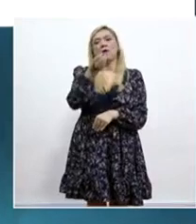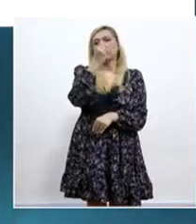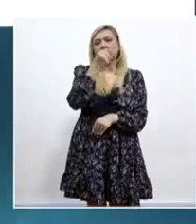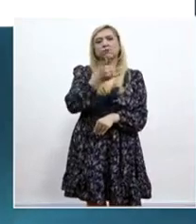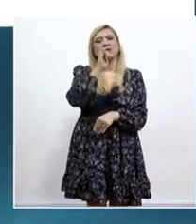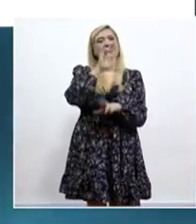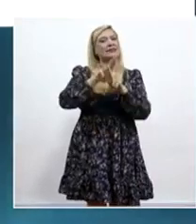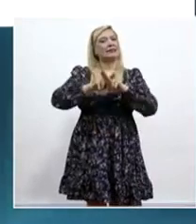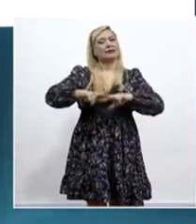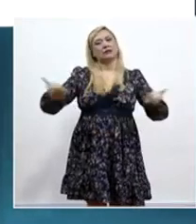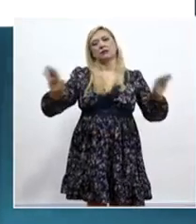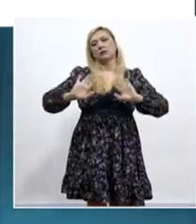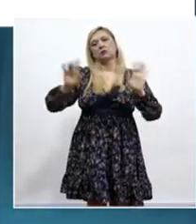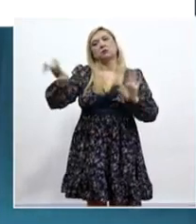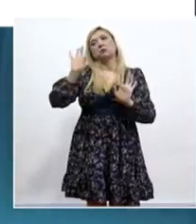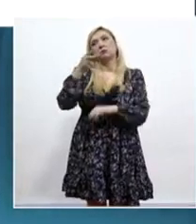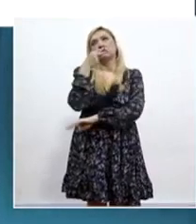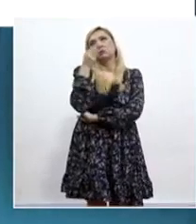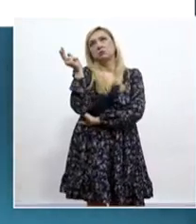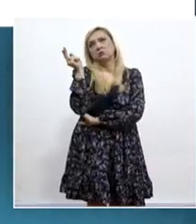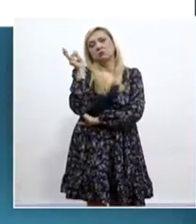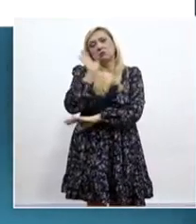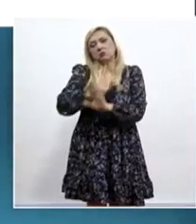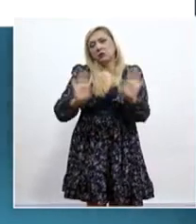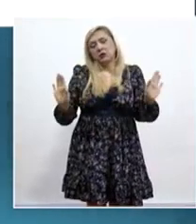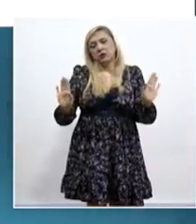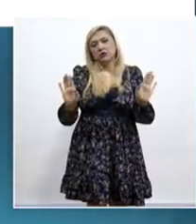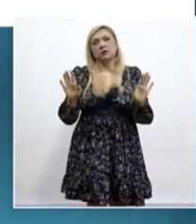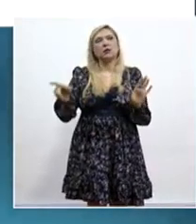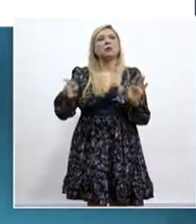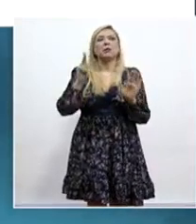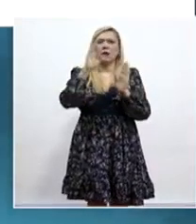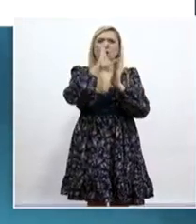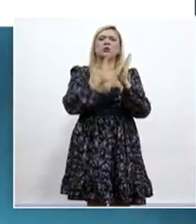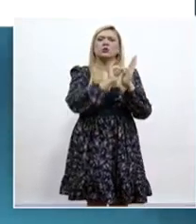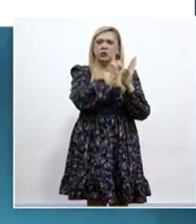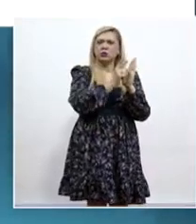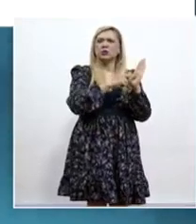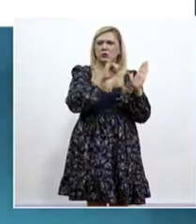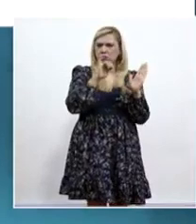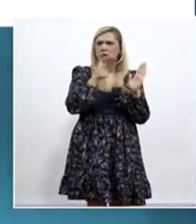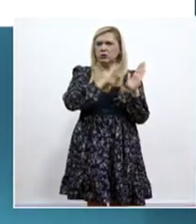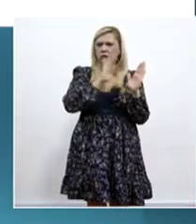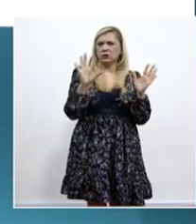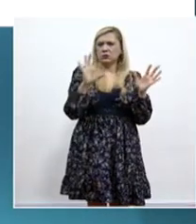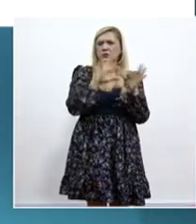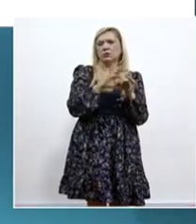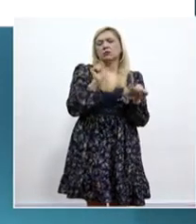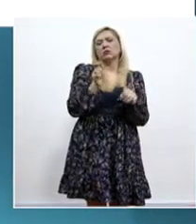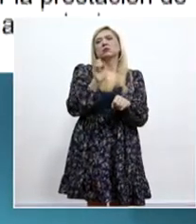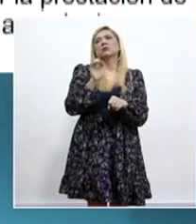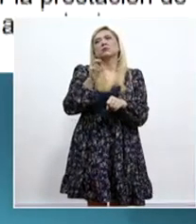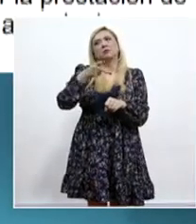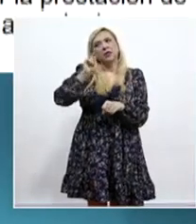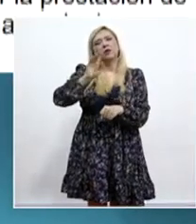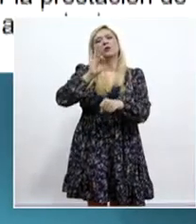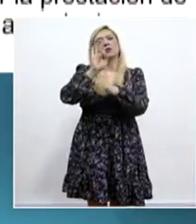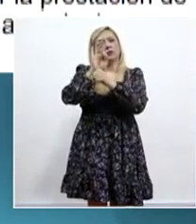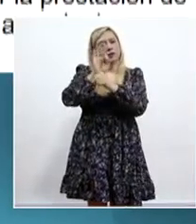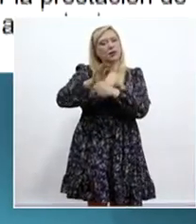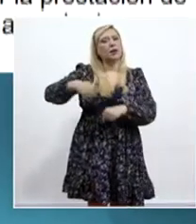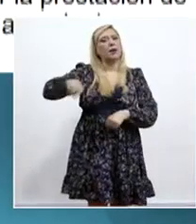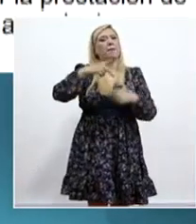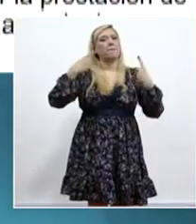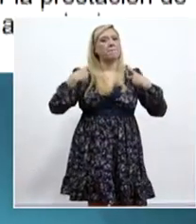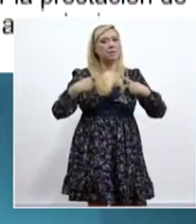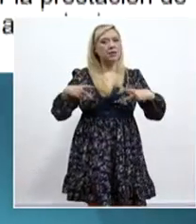En otra información, la Unidad General de Conocimiento Científico y Derechos Humanos de la Suprema Corte explicó en qué consiste el Comité para la Eliminación